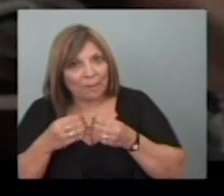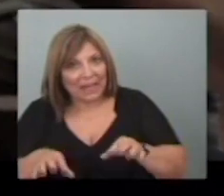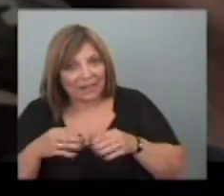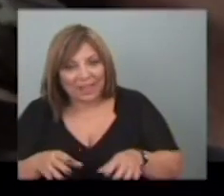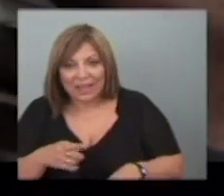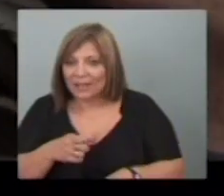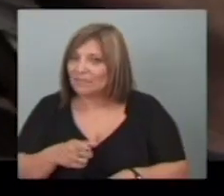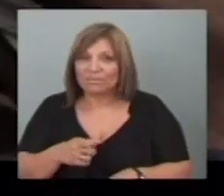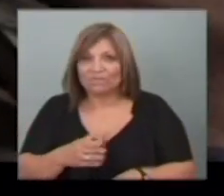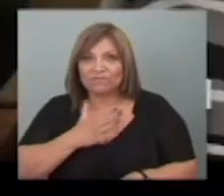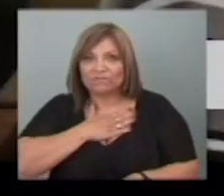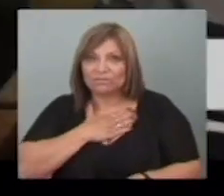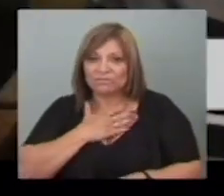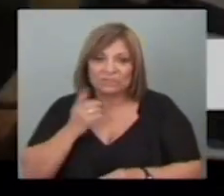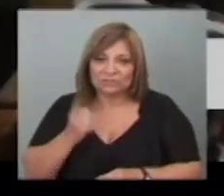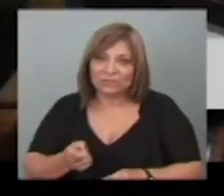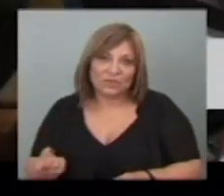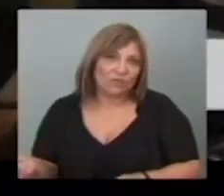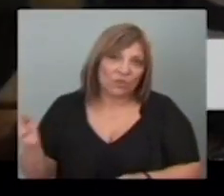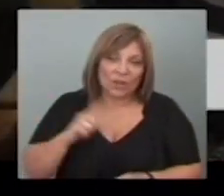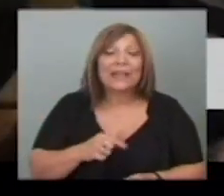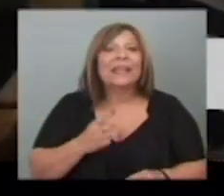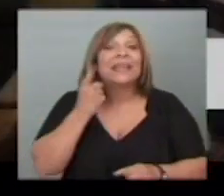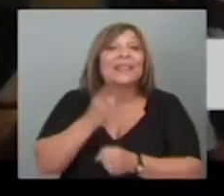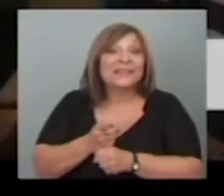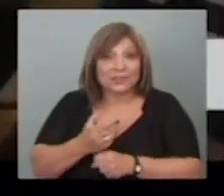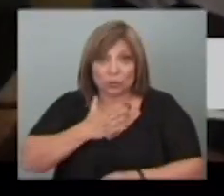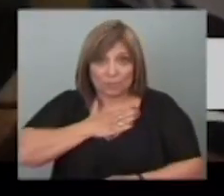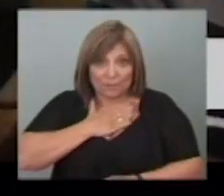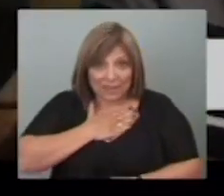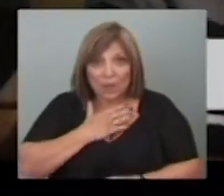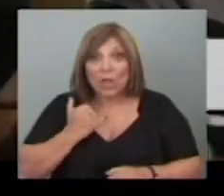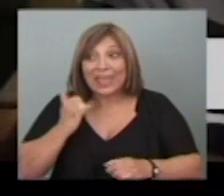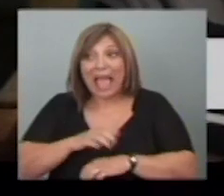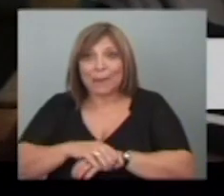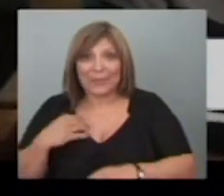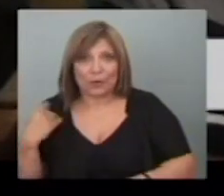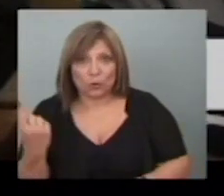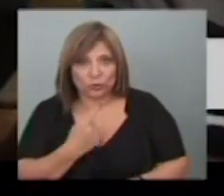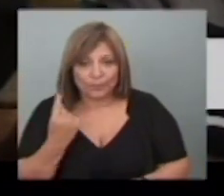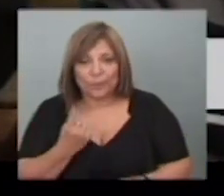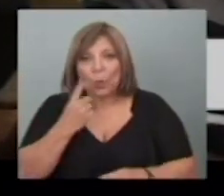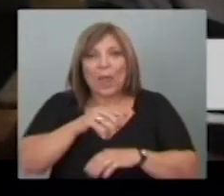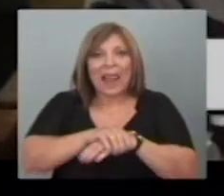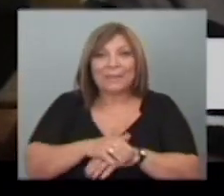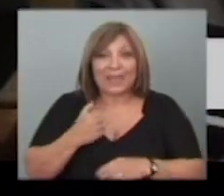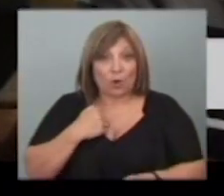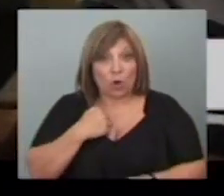su amigo pegara la vuelta. Mirá, la decisión fue propia y de mis amigos. Un amigo